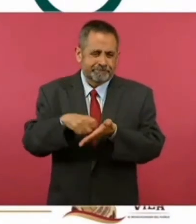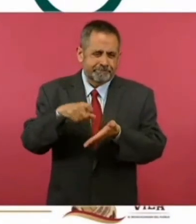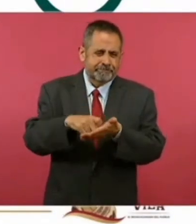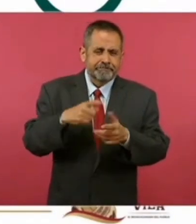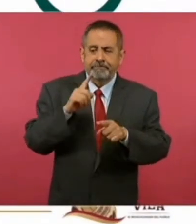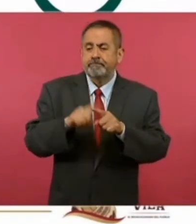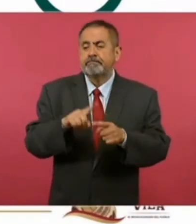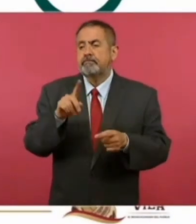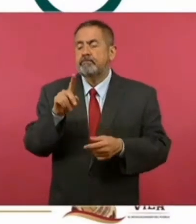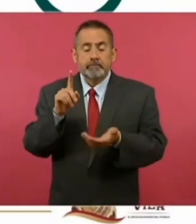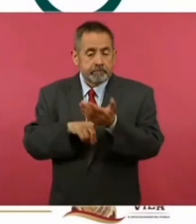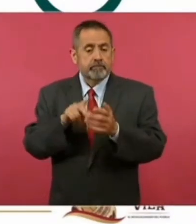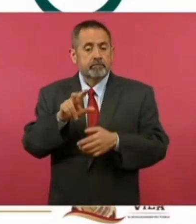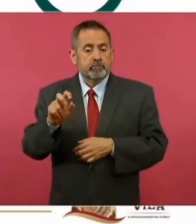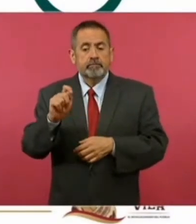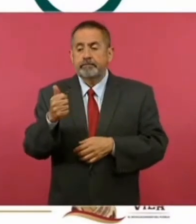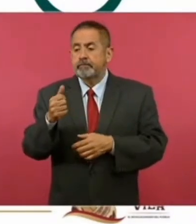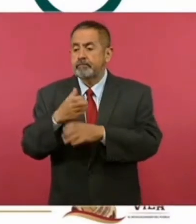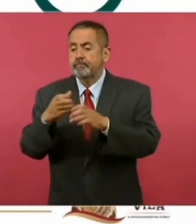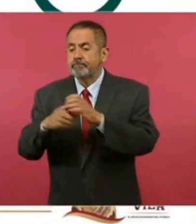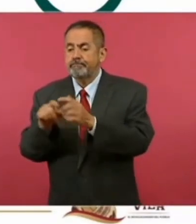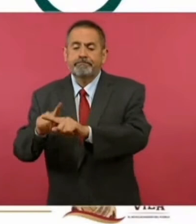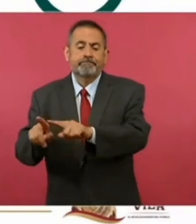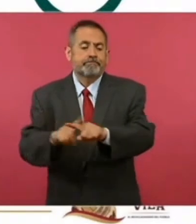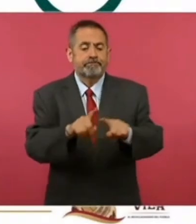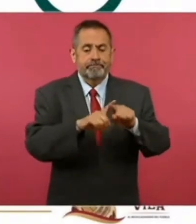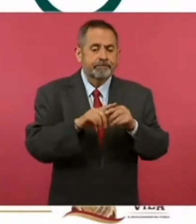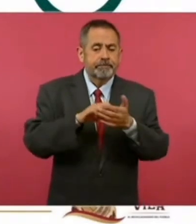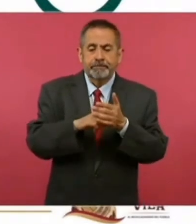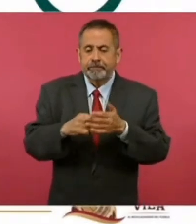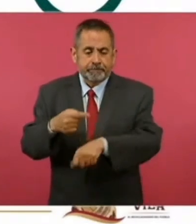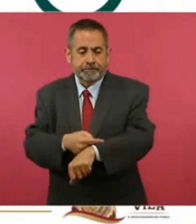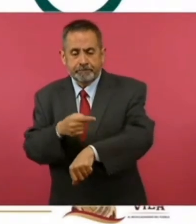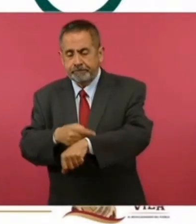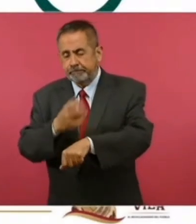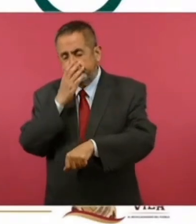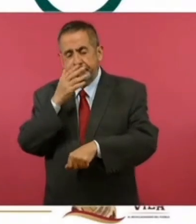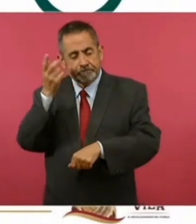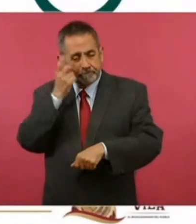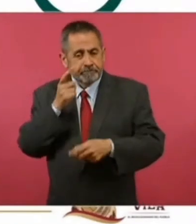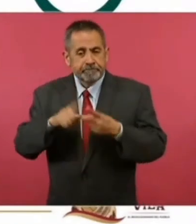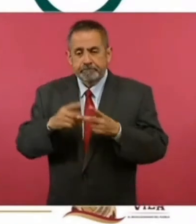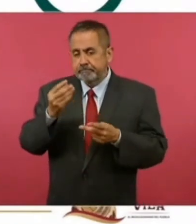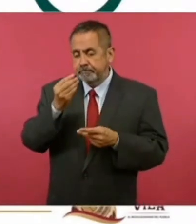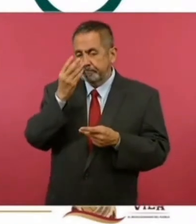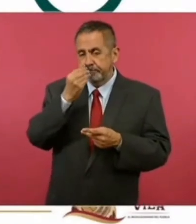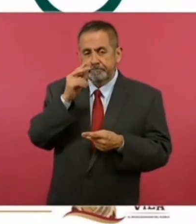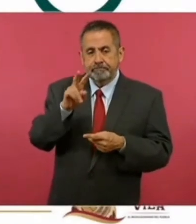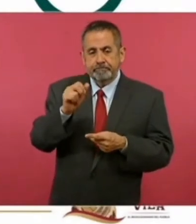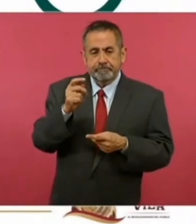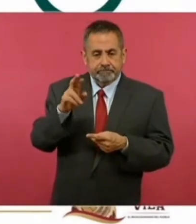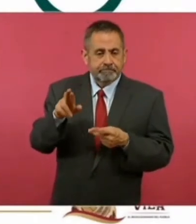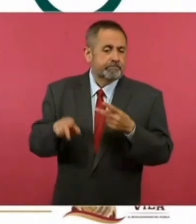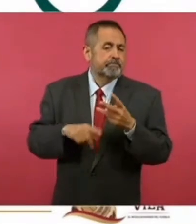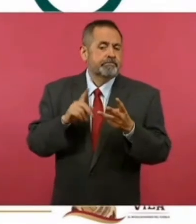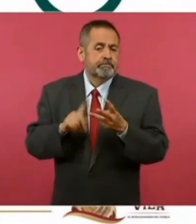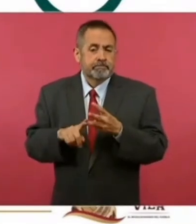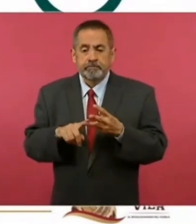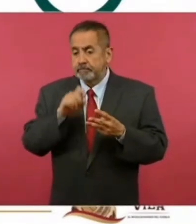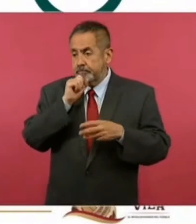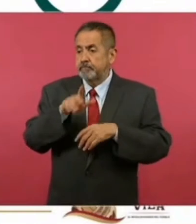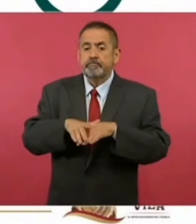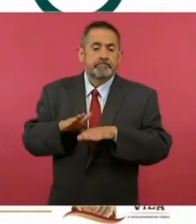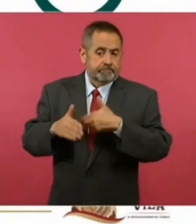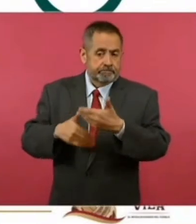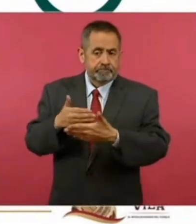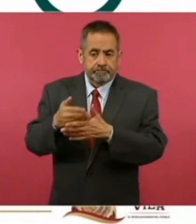adquisición de 1826 equipos médicos entre unidades de anestesia esterilizadores de vapor además se está reportando